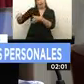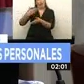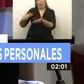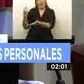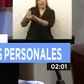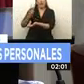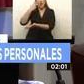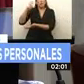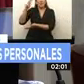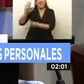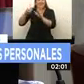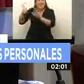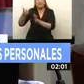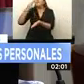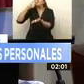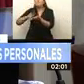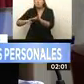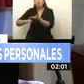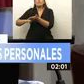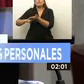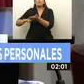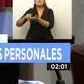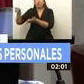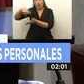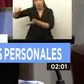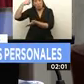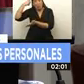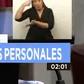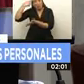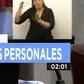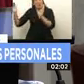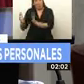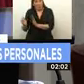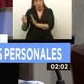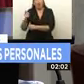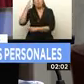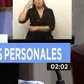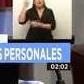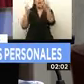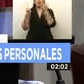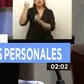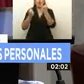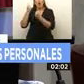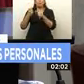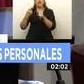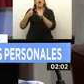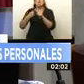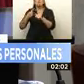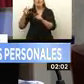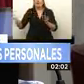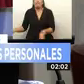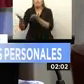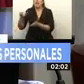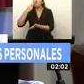donde redujeron impuestos porque como ustedes están convencidos de que la economía se impulsa por la